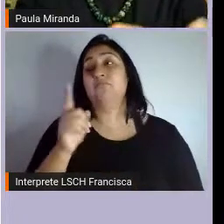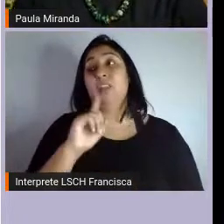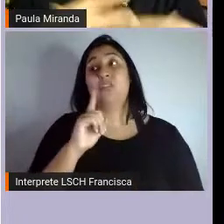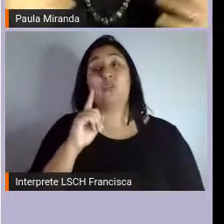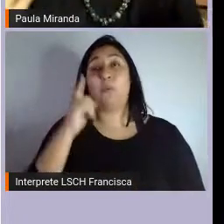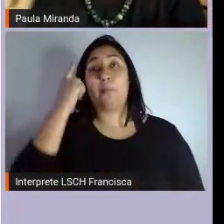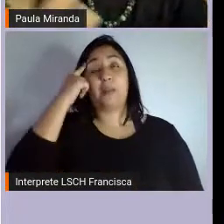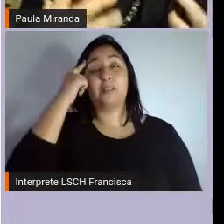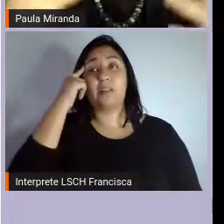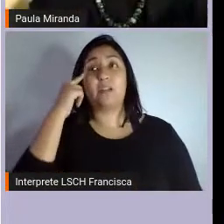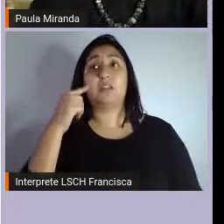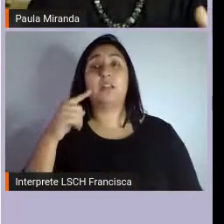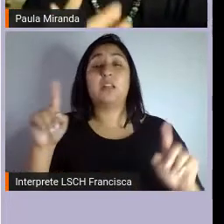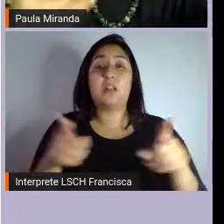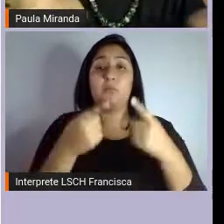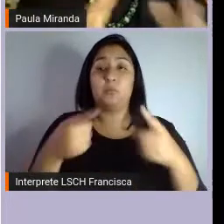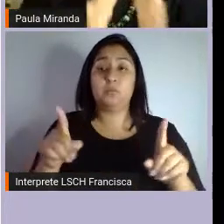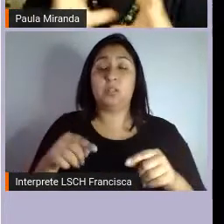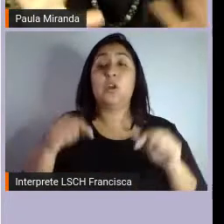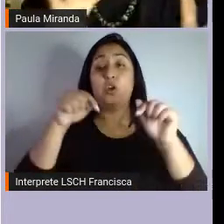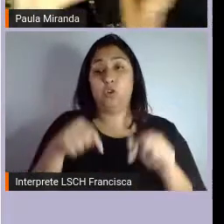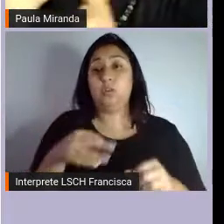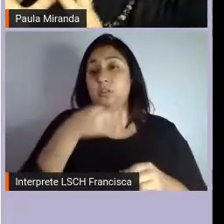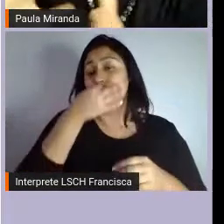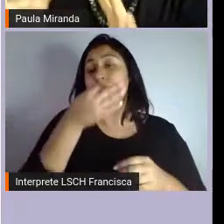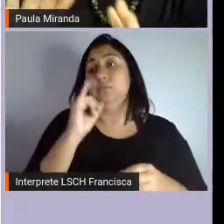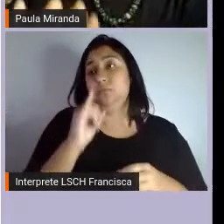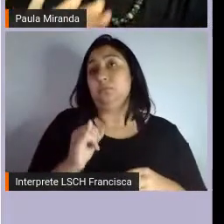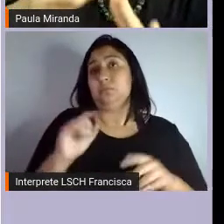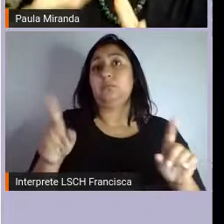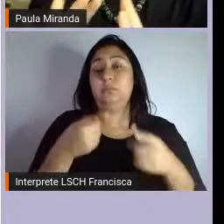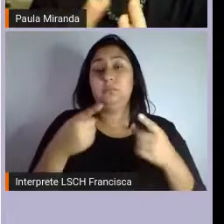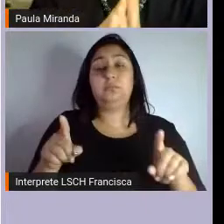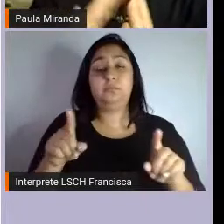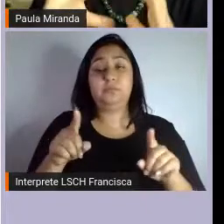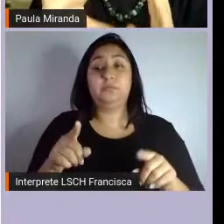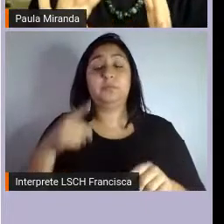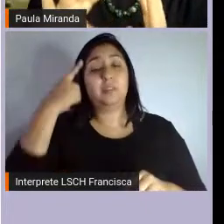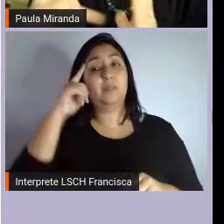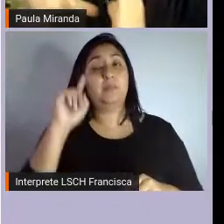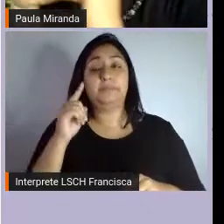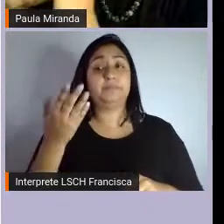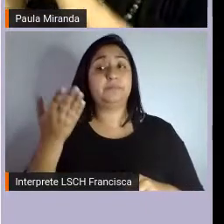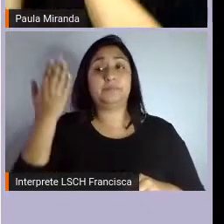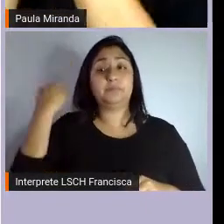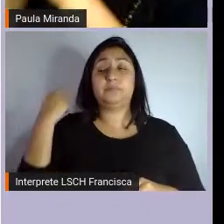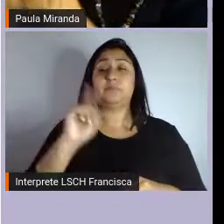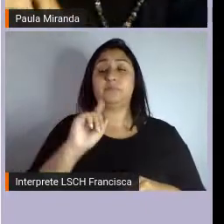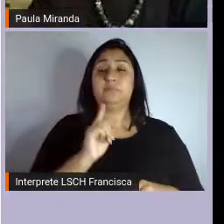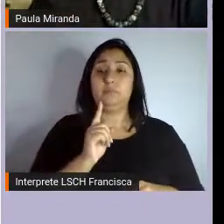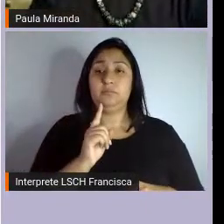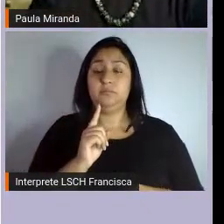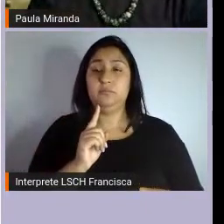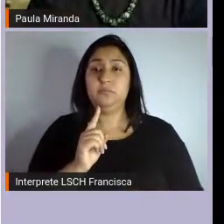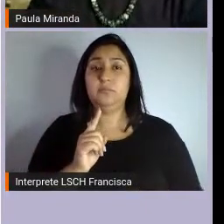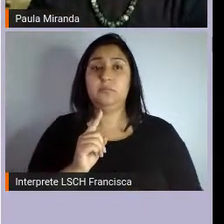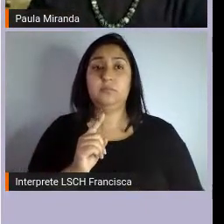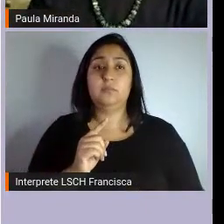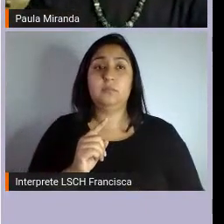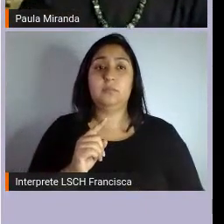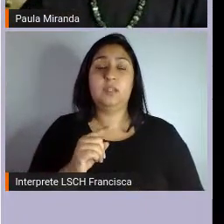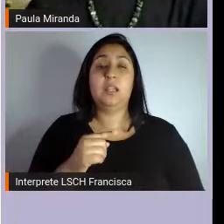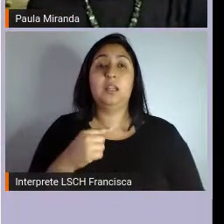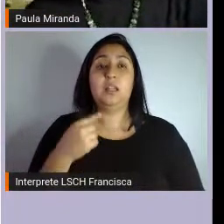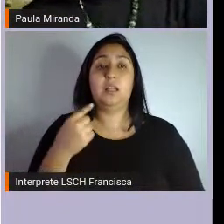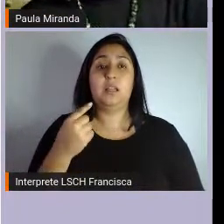Hoy día decimos, bueno, ella es música, obviamente, pero no, en esa época no, era considerada encasillada, que el problema